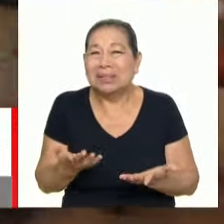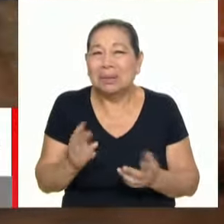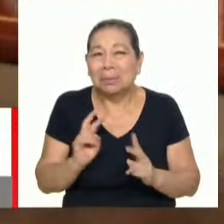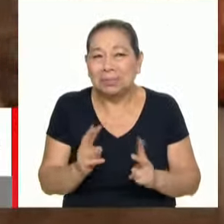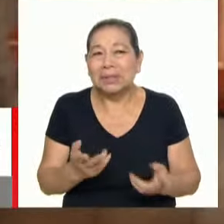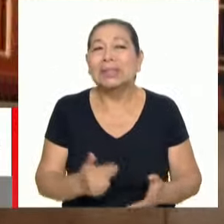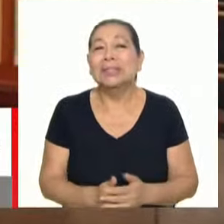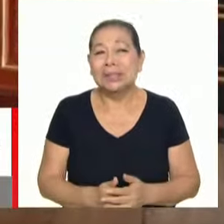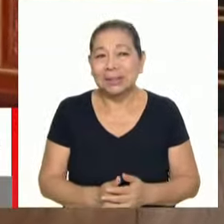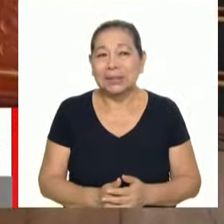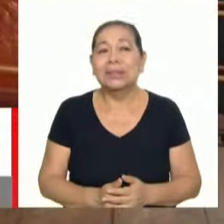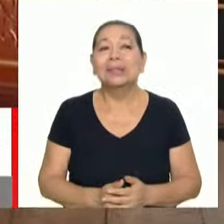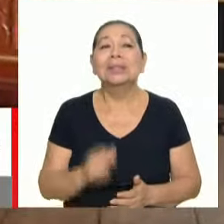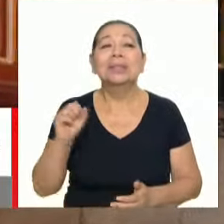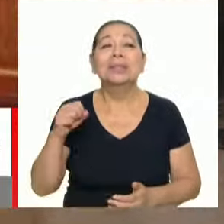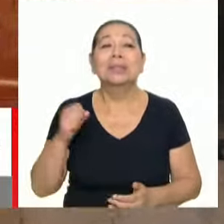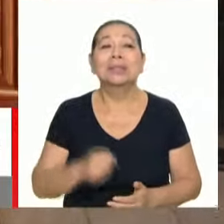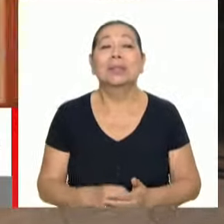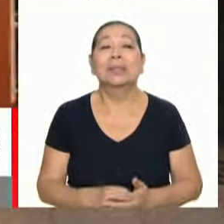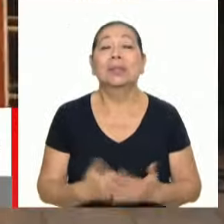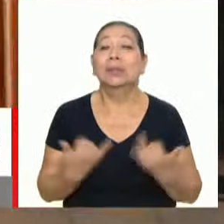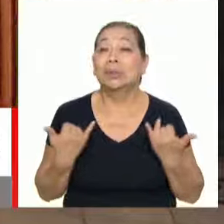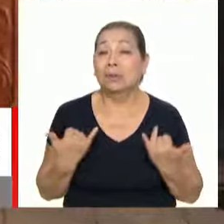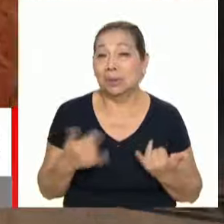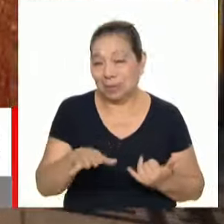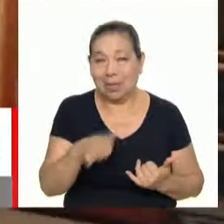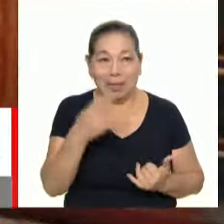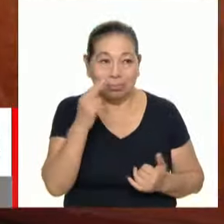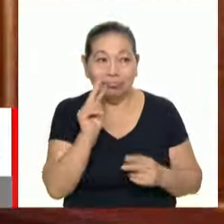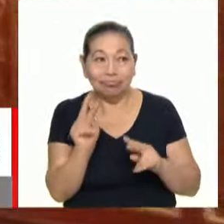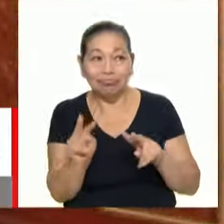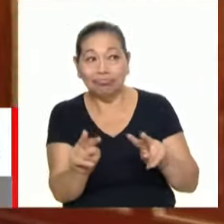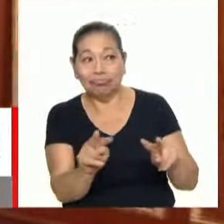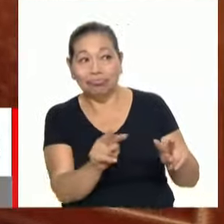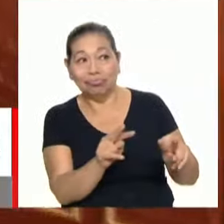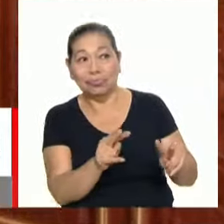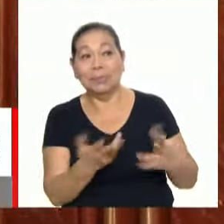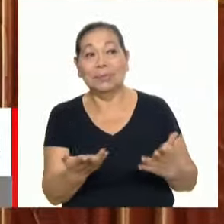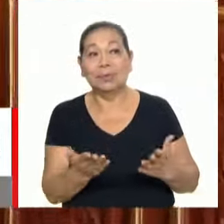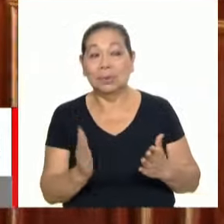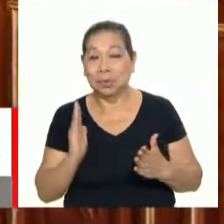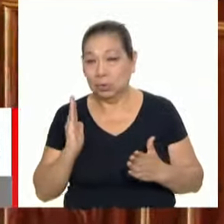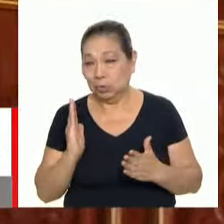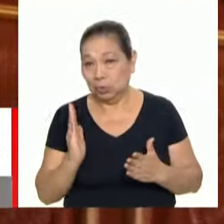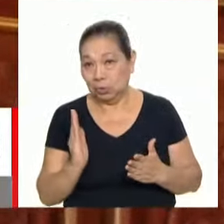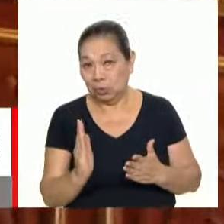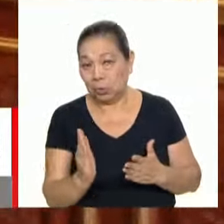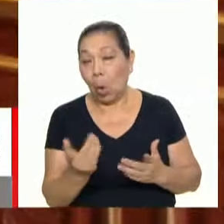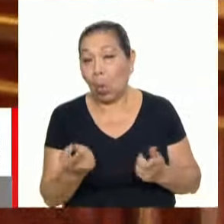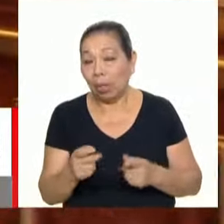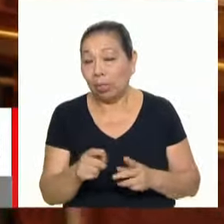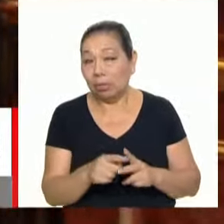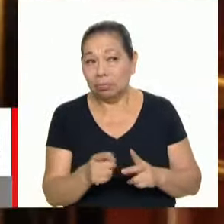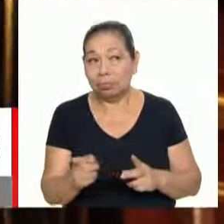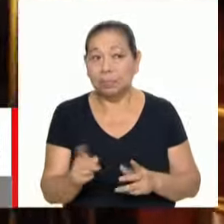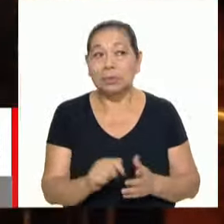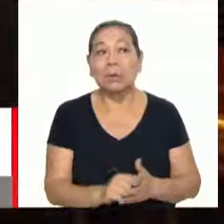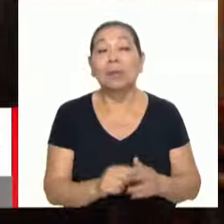observar esto, señor Casareto. Sí, bueno, ustedes pueden ver aquí las señales y las rutas de evacuación que